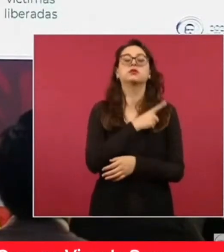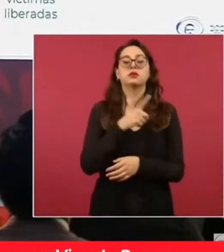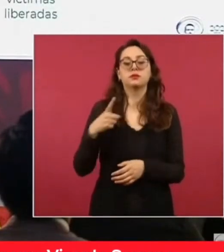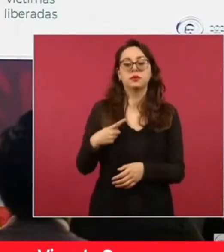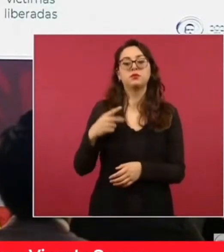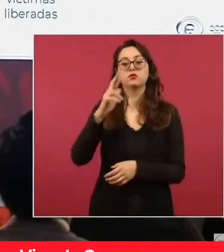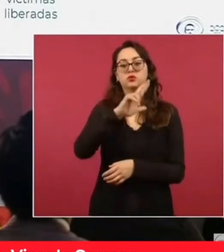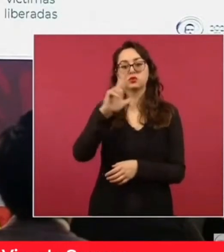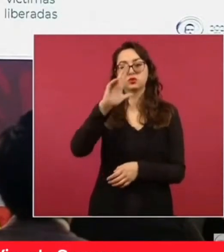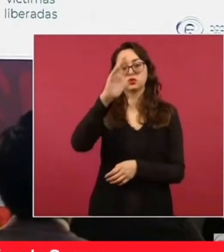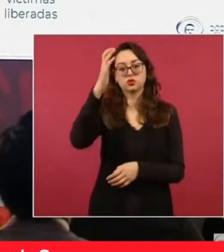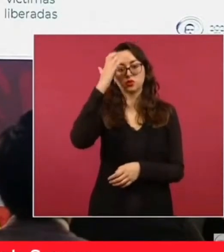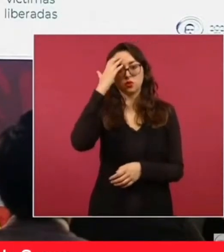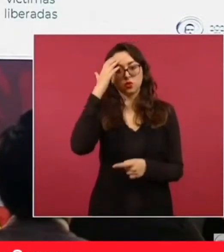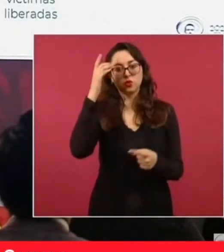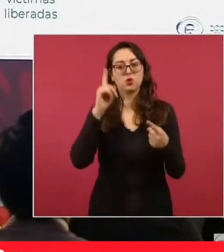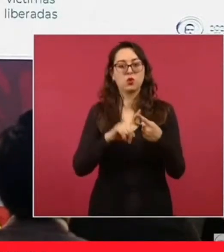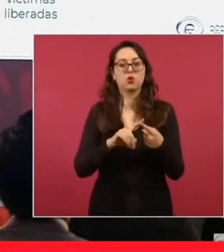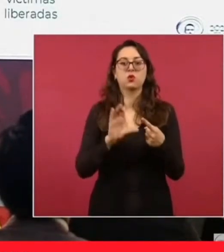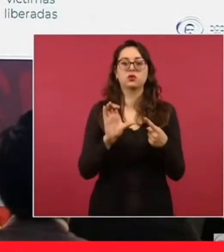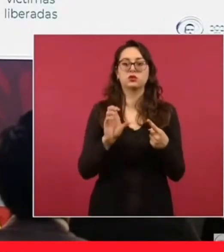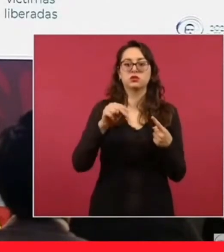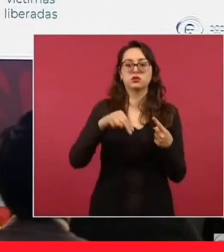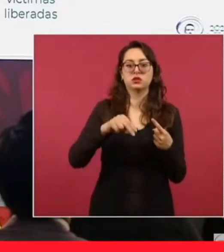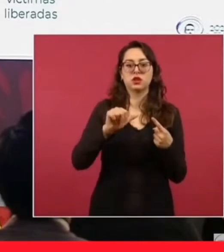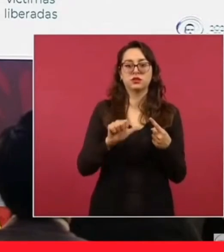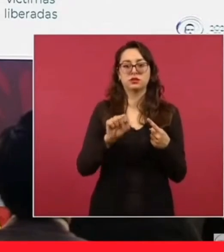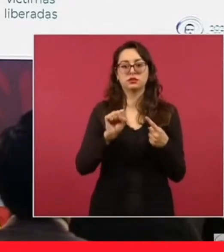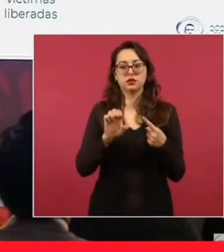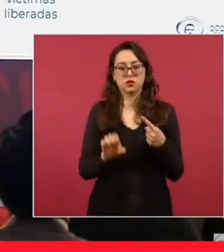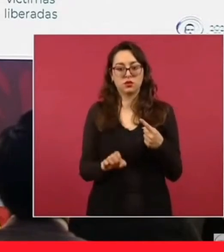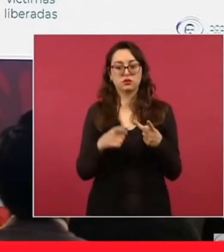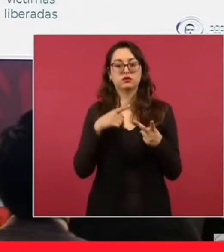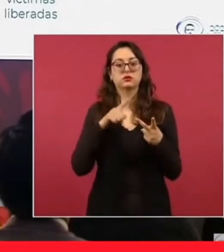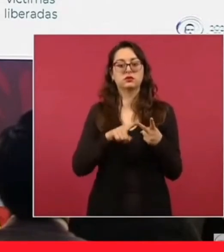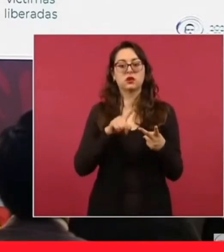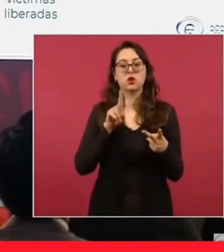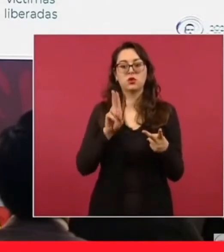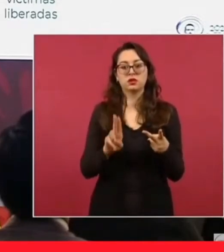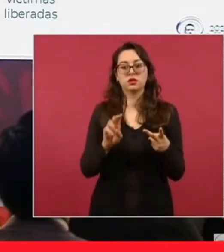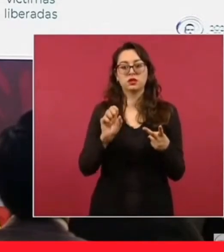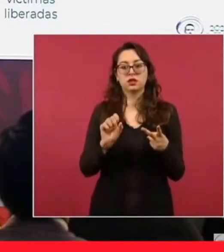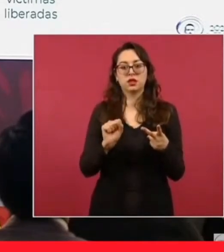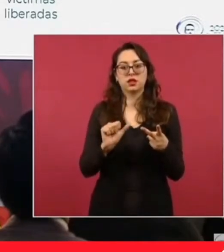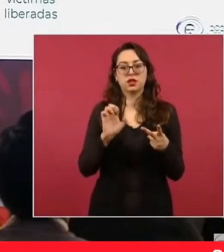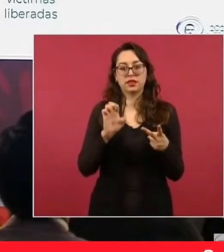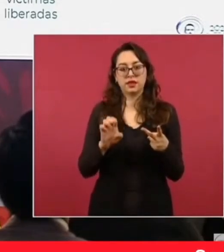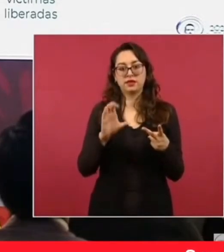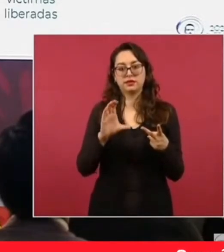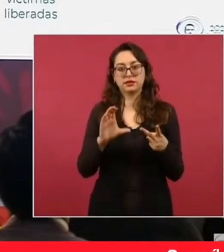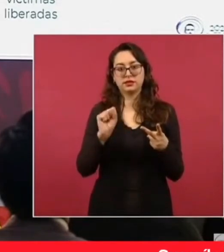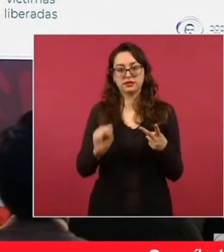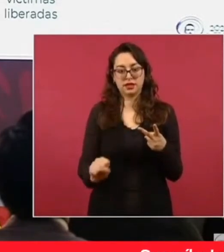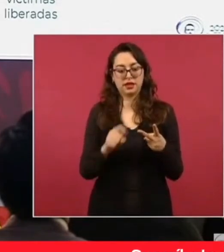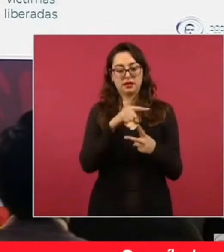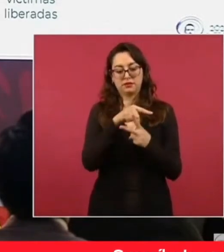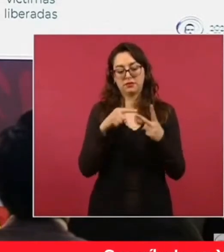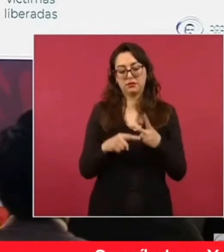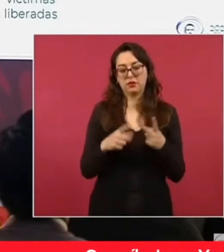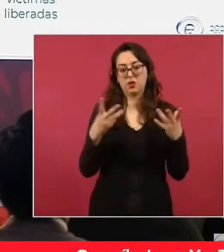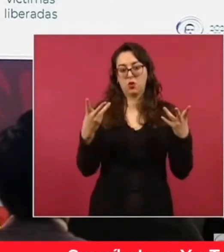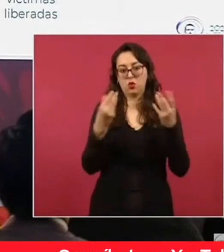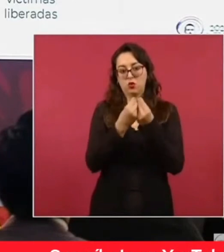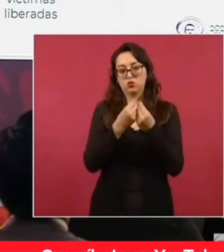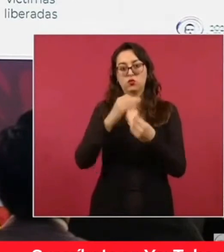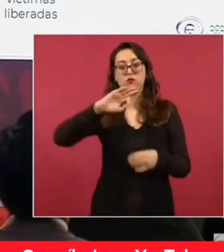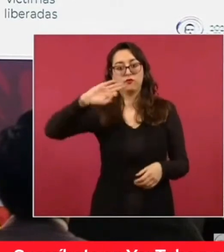el trabajo de la coordinación nacional antisecuestros pero también las unidades antisecuestros de los estados es un trabajo de